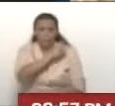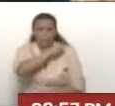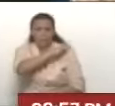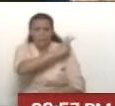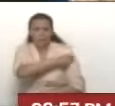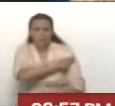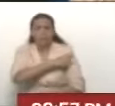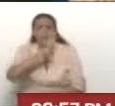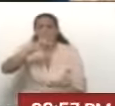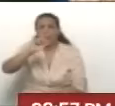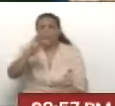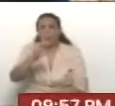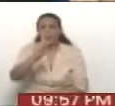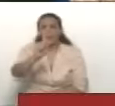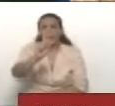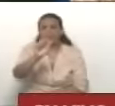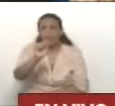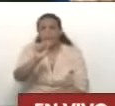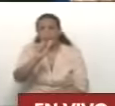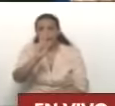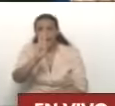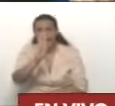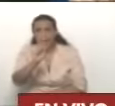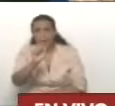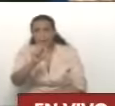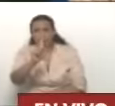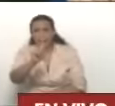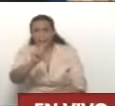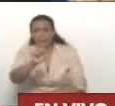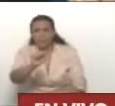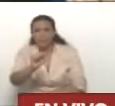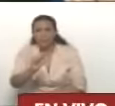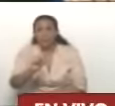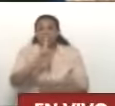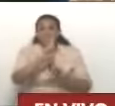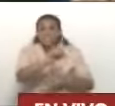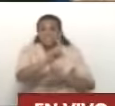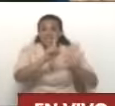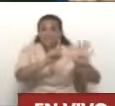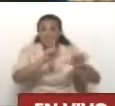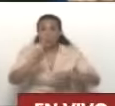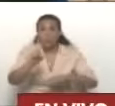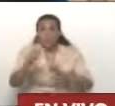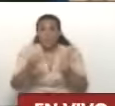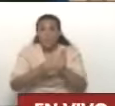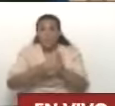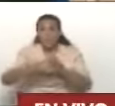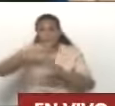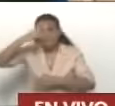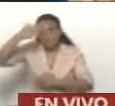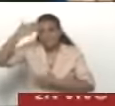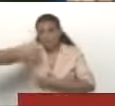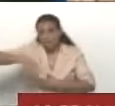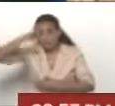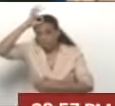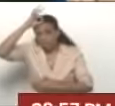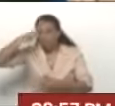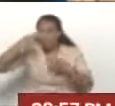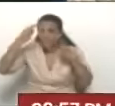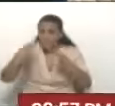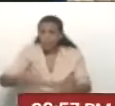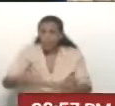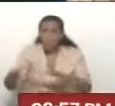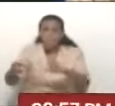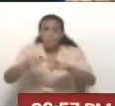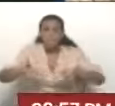Marcano Tábata se dio una instrucción a 60.000 milicianos. Ya hoy ellos están recorriendo el territorio para ir a la verificación de